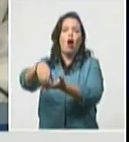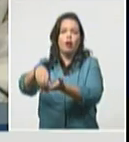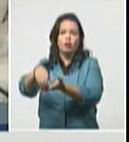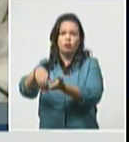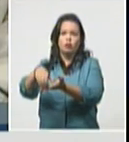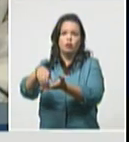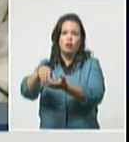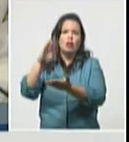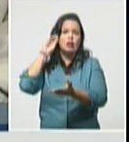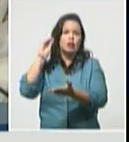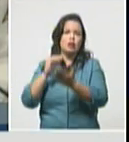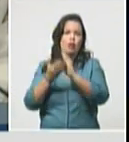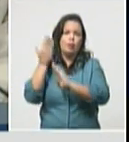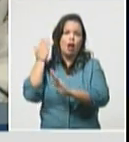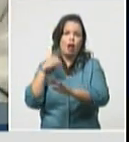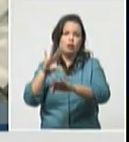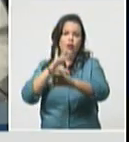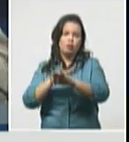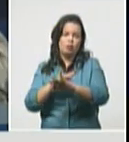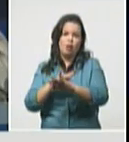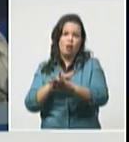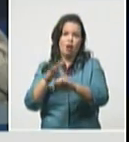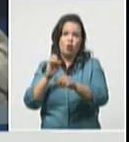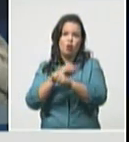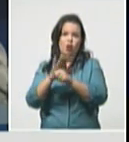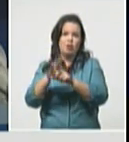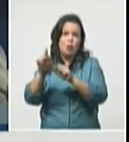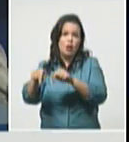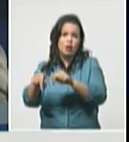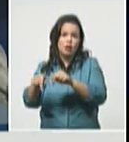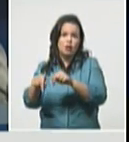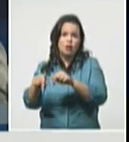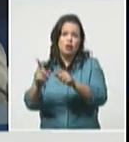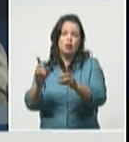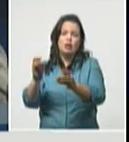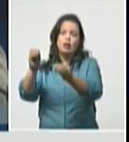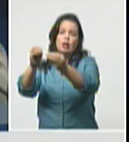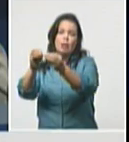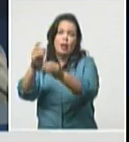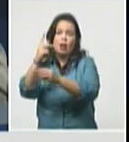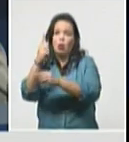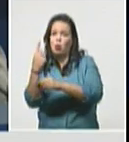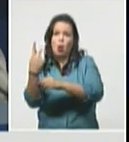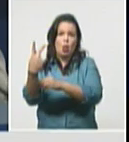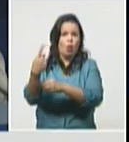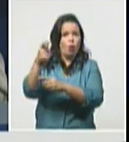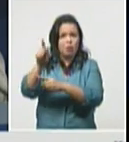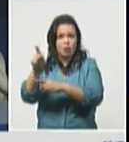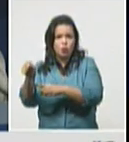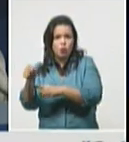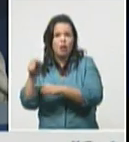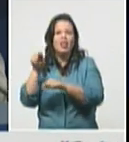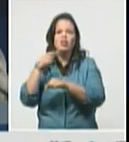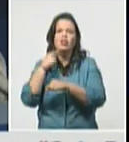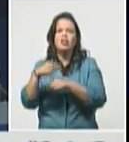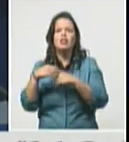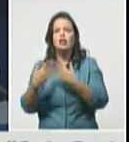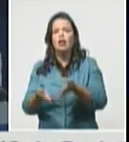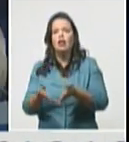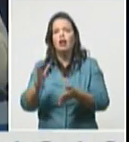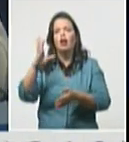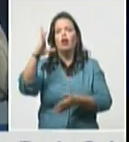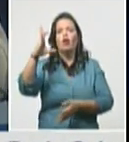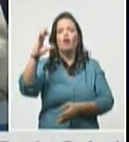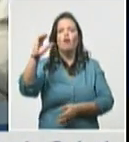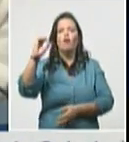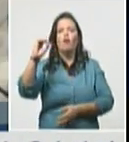identificado. Y eso no, bueno, pues sencillamente son casos que aparecen. Ahora, cuando ya en